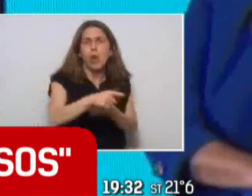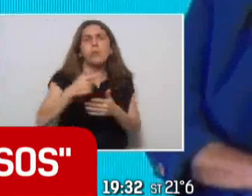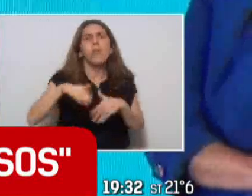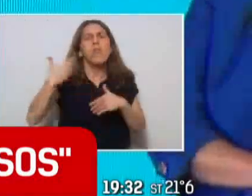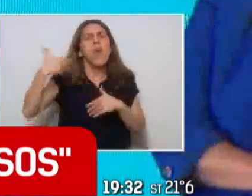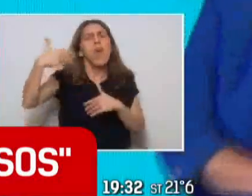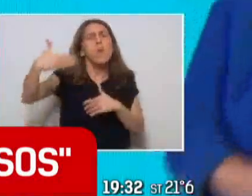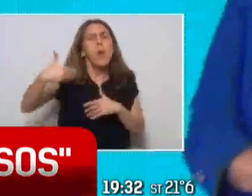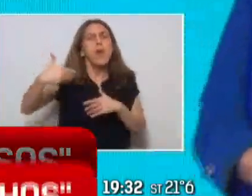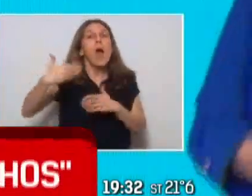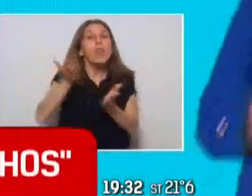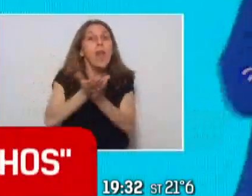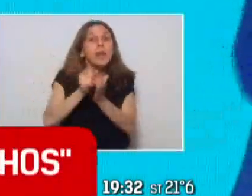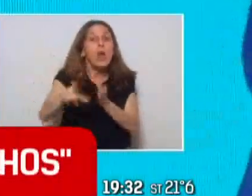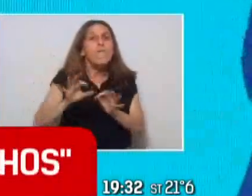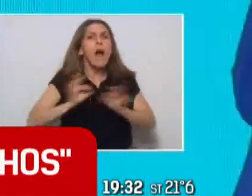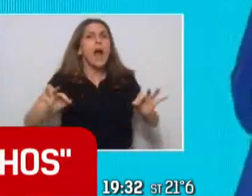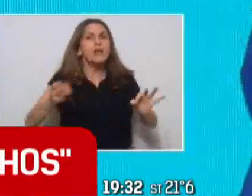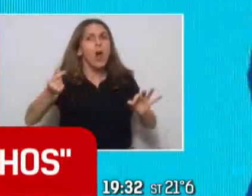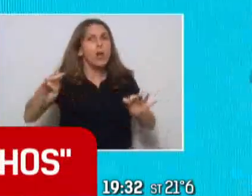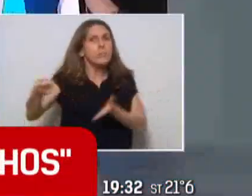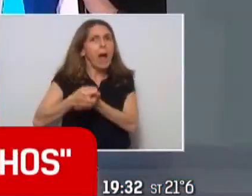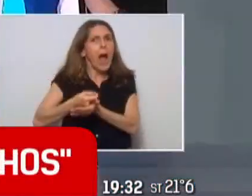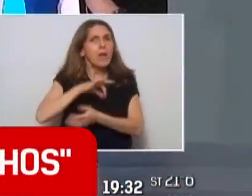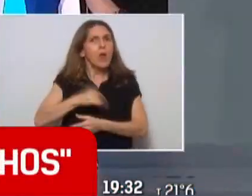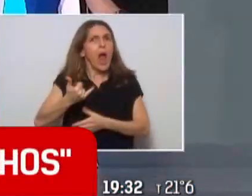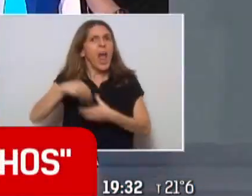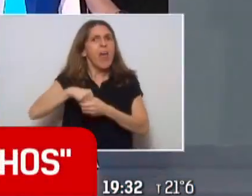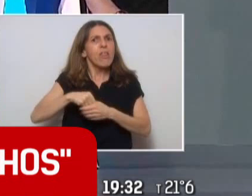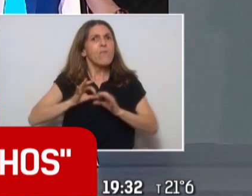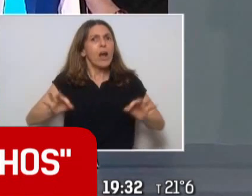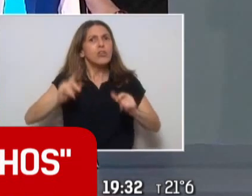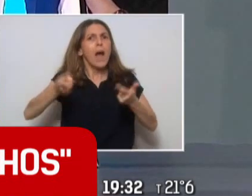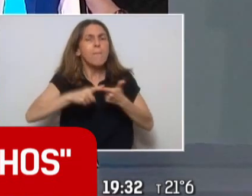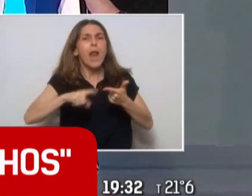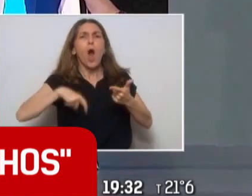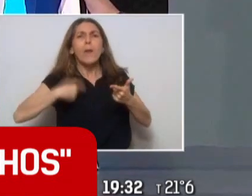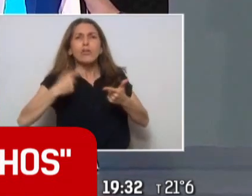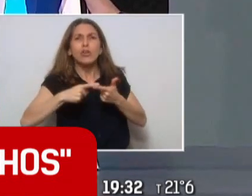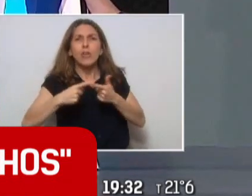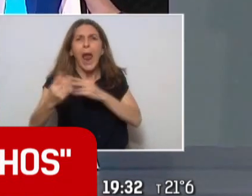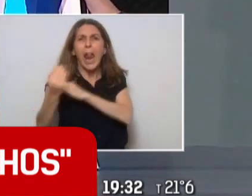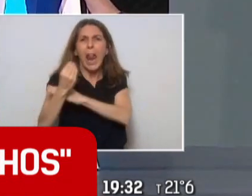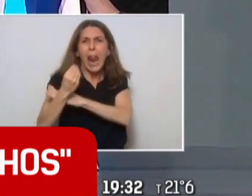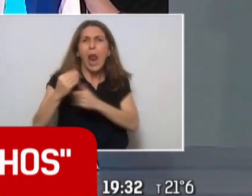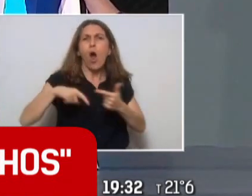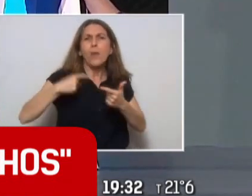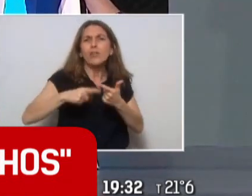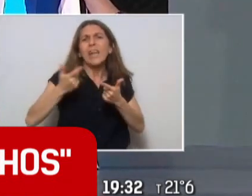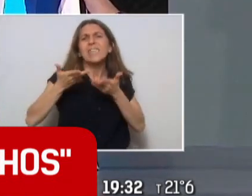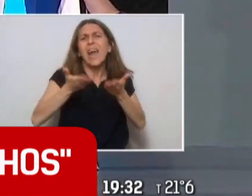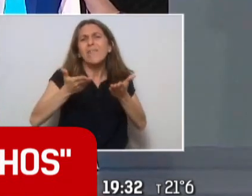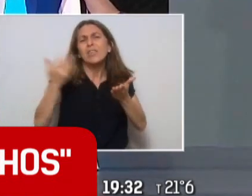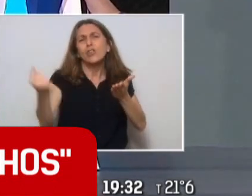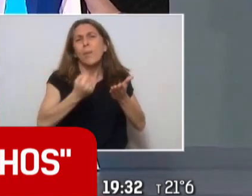pagas, los sindicatos que le empezaron a dar obras sociales y servicios